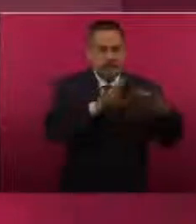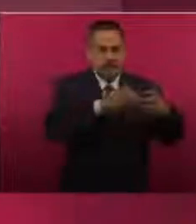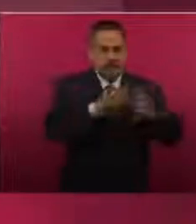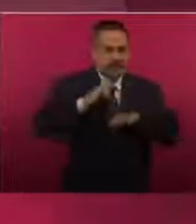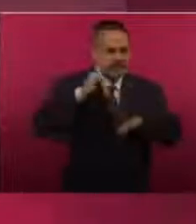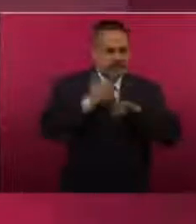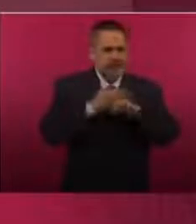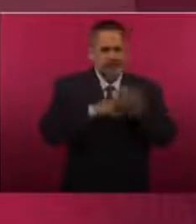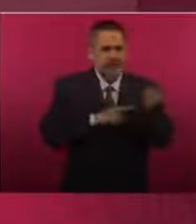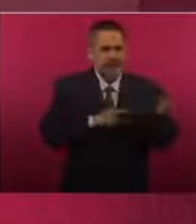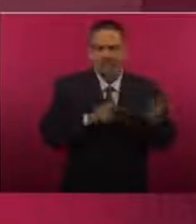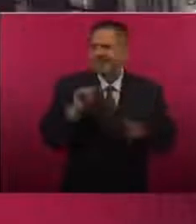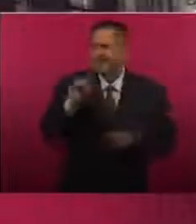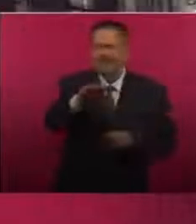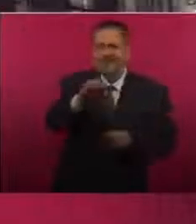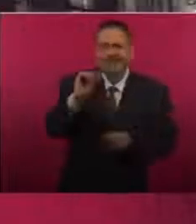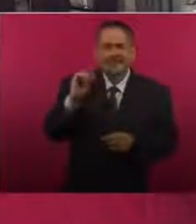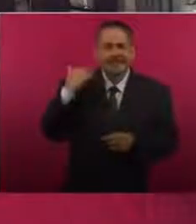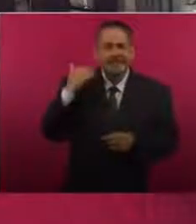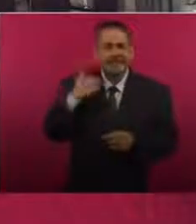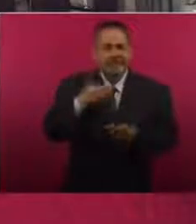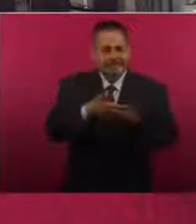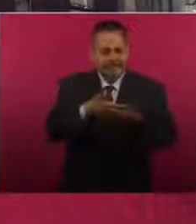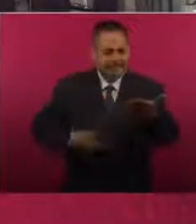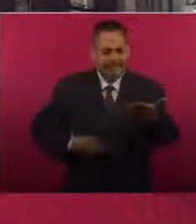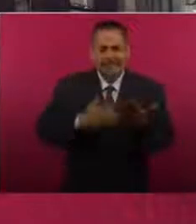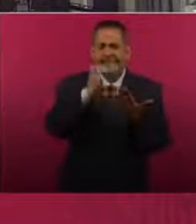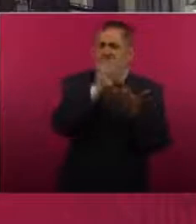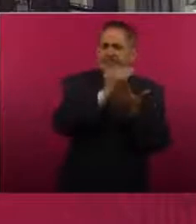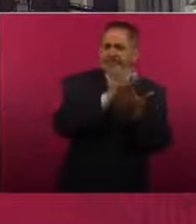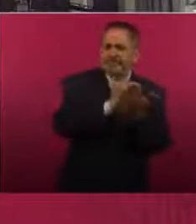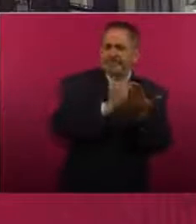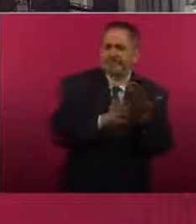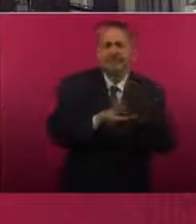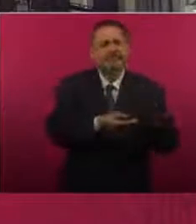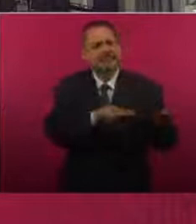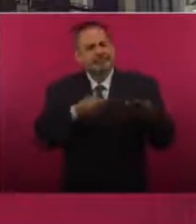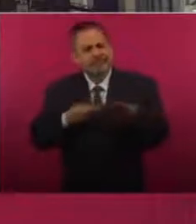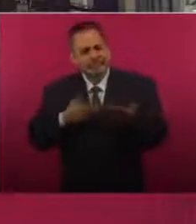Ahora que nos mandaron el pliego de este